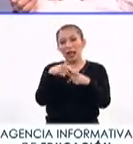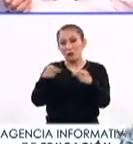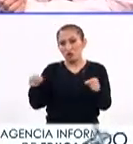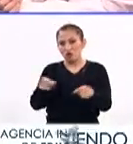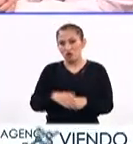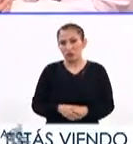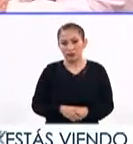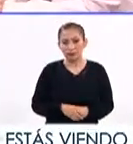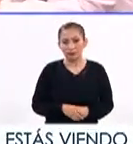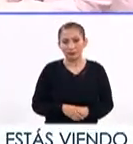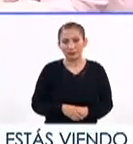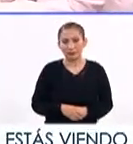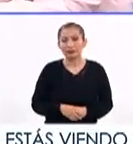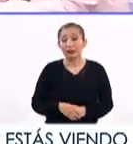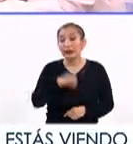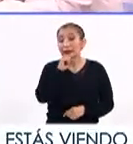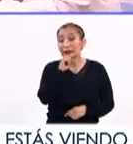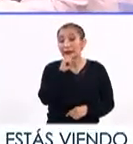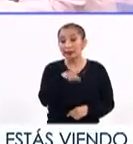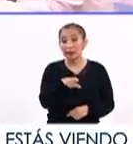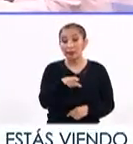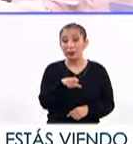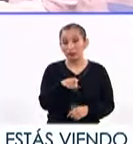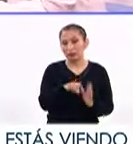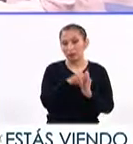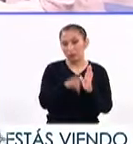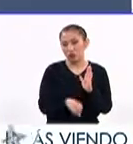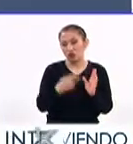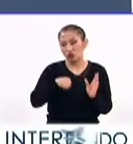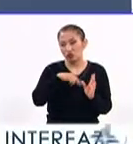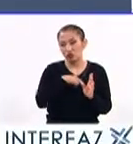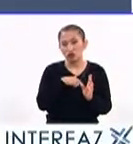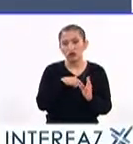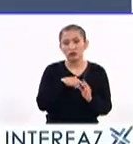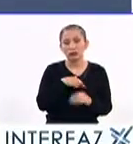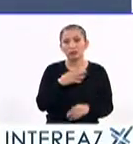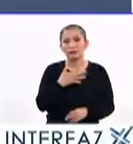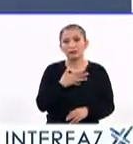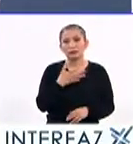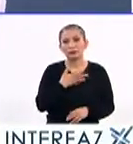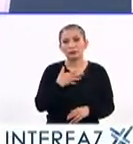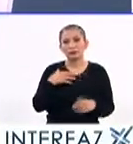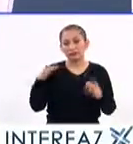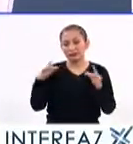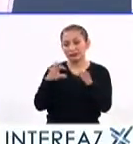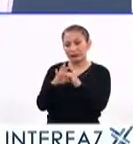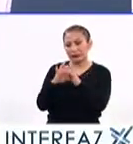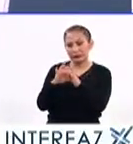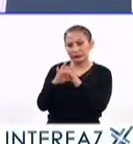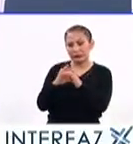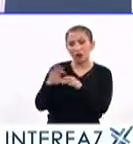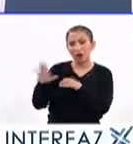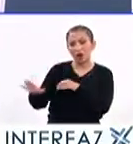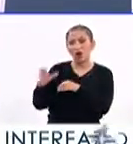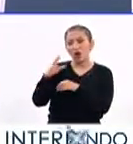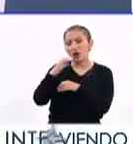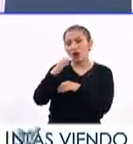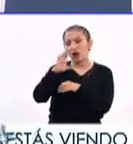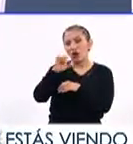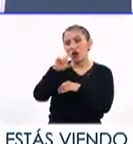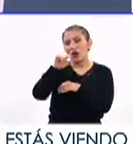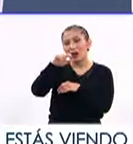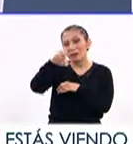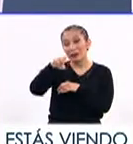Japón. Y además, por ejemplo, nosotros tenemos vínculo muy fuerte con el Colegio de